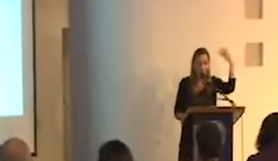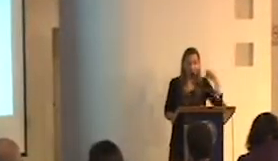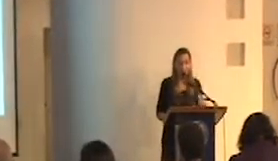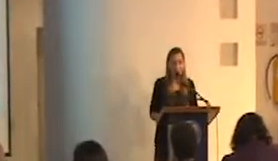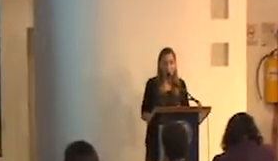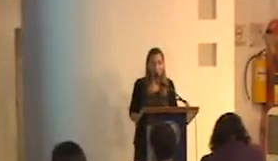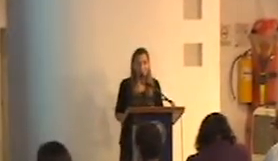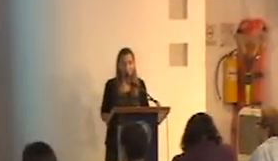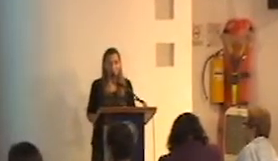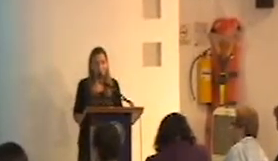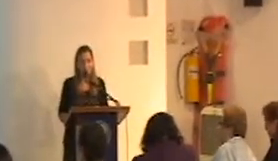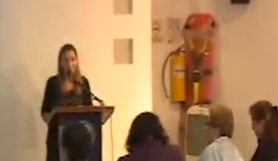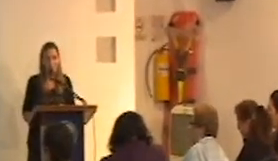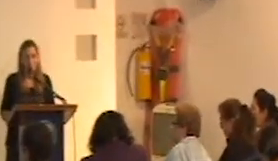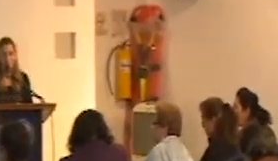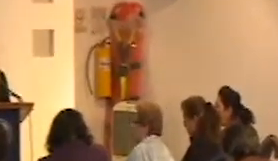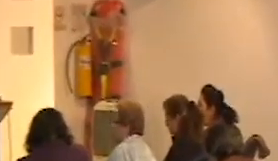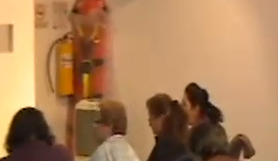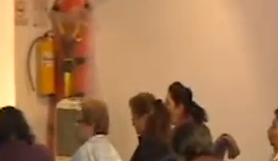Sí, sí, sí, dale, dale.